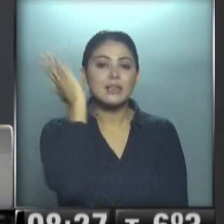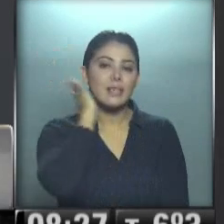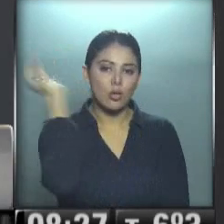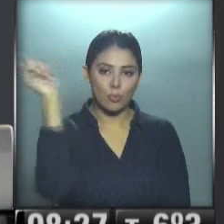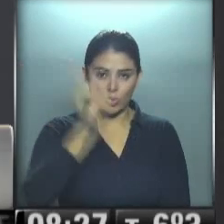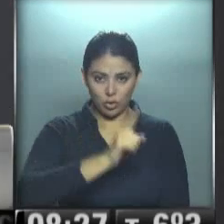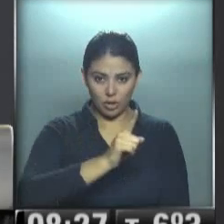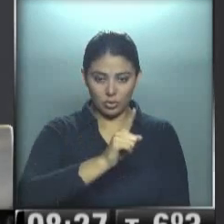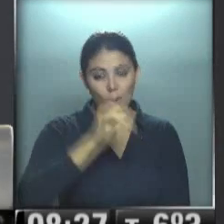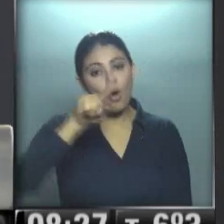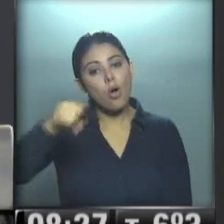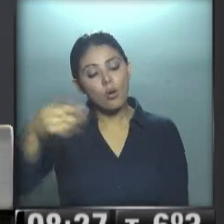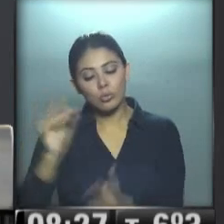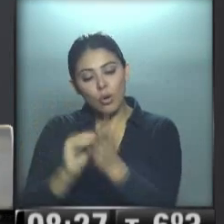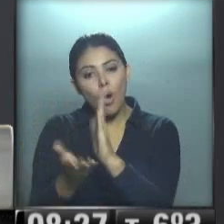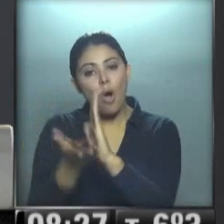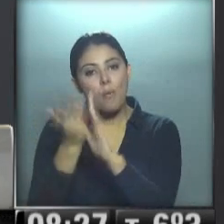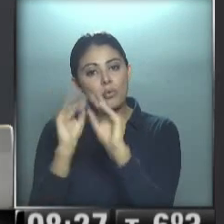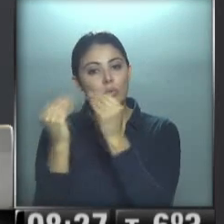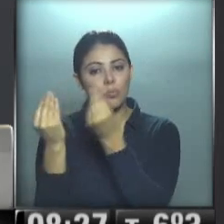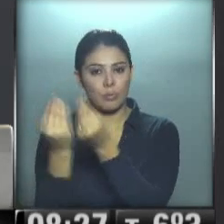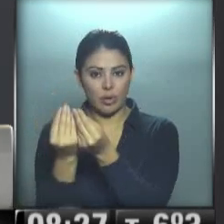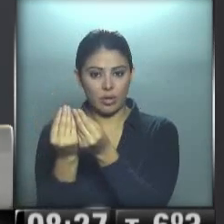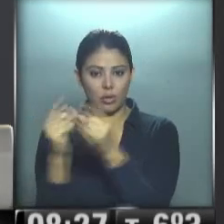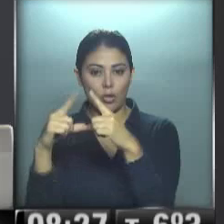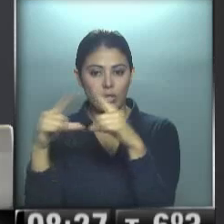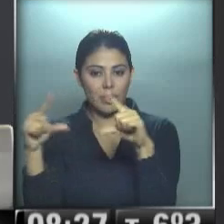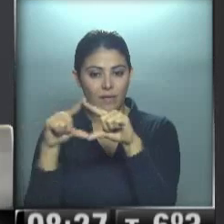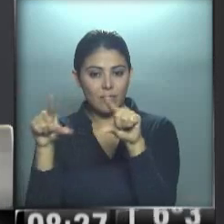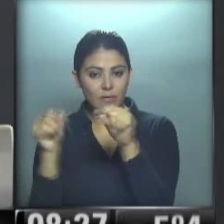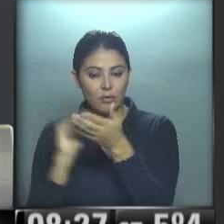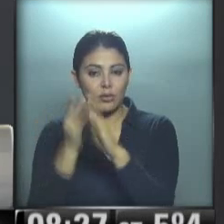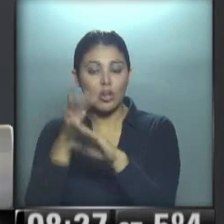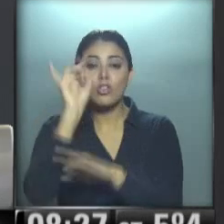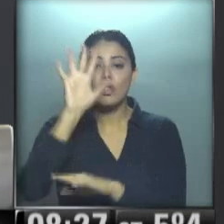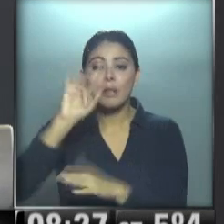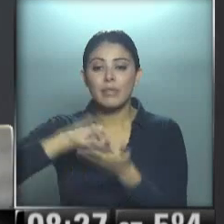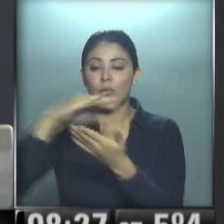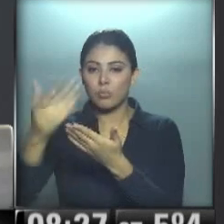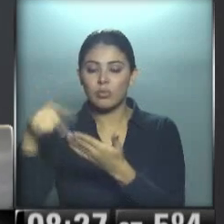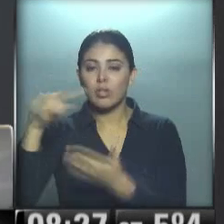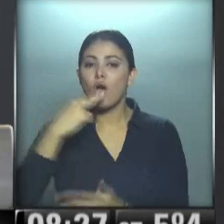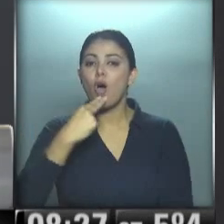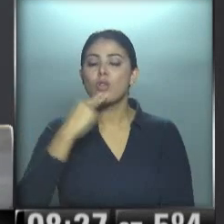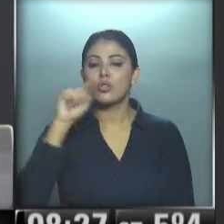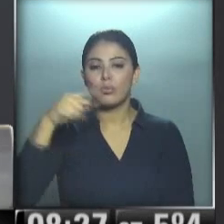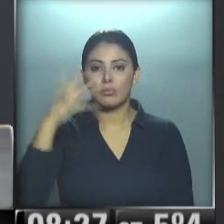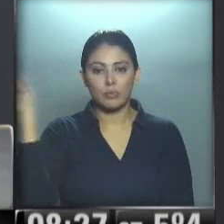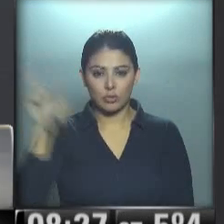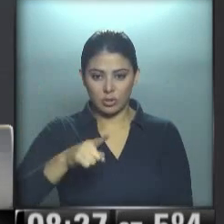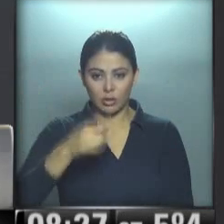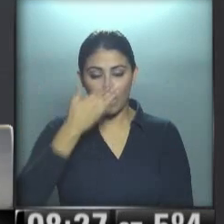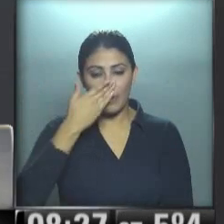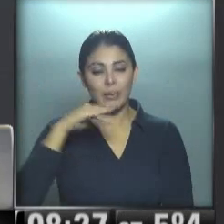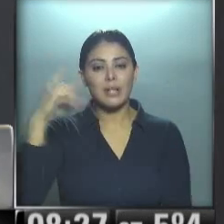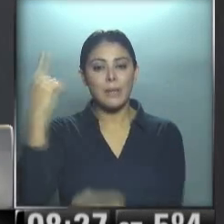hay un incremento promedio que circulan solo en el conurbano del 11 5% y a partir